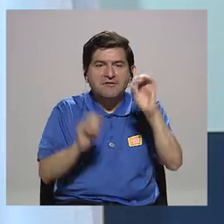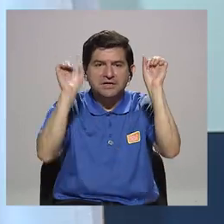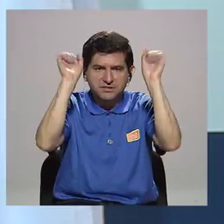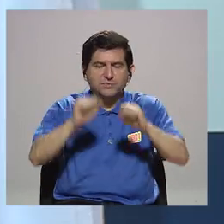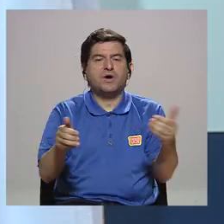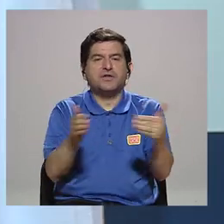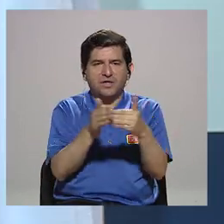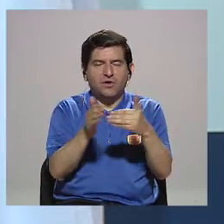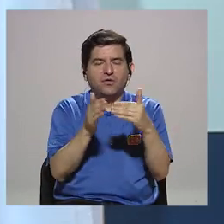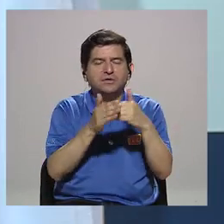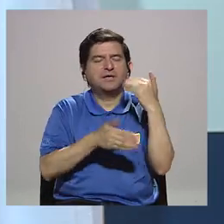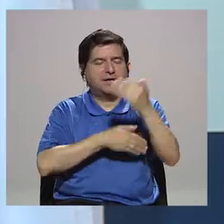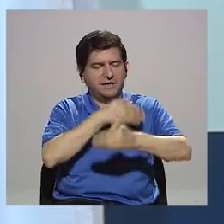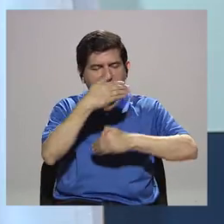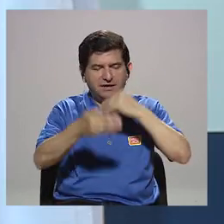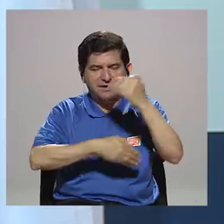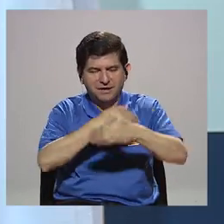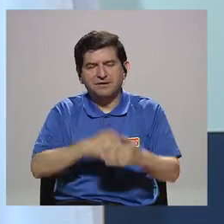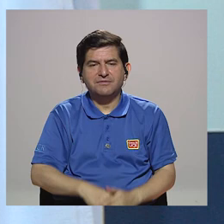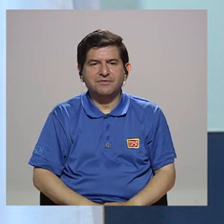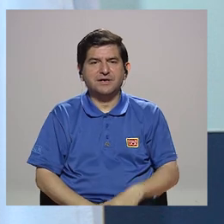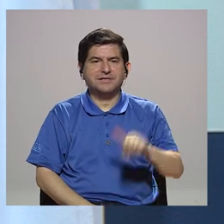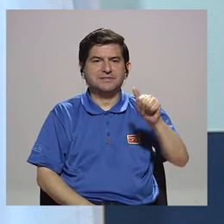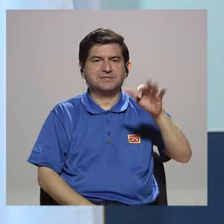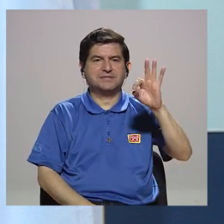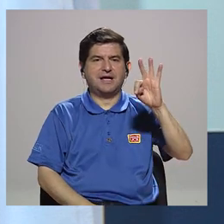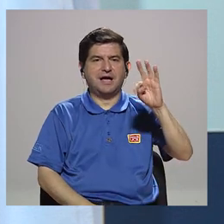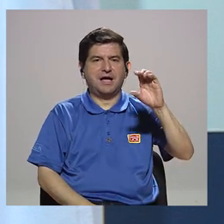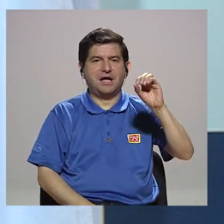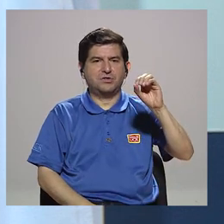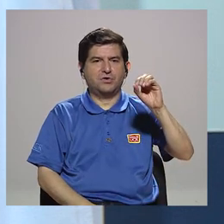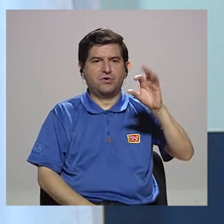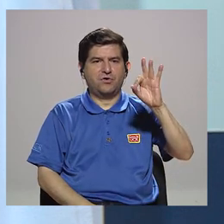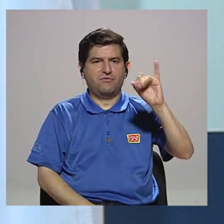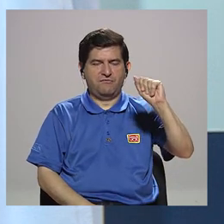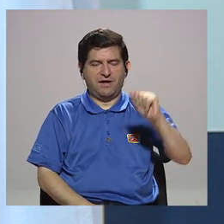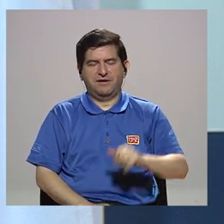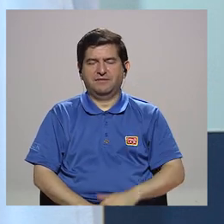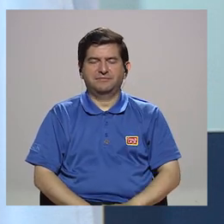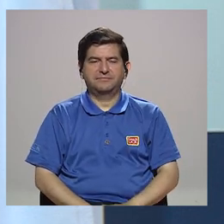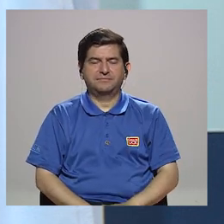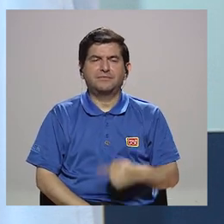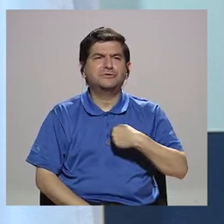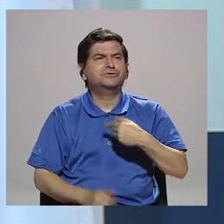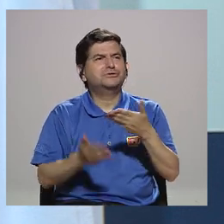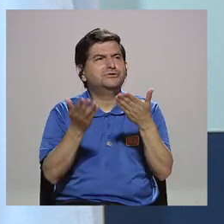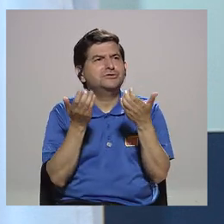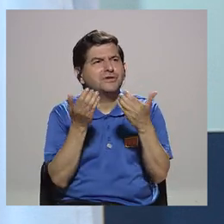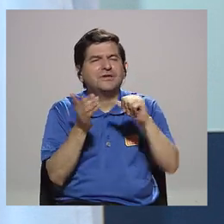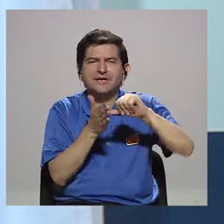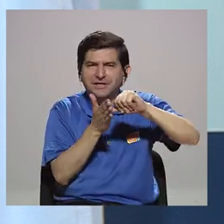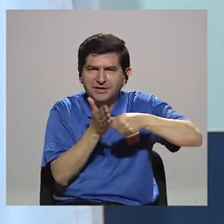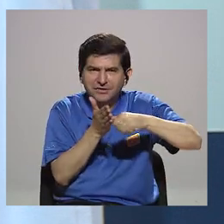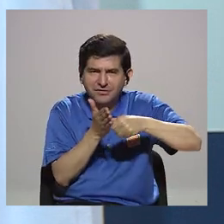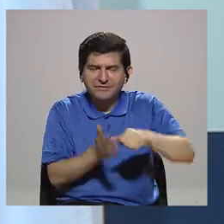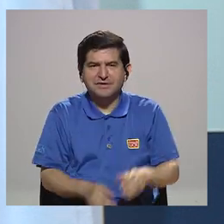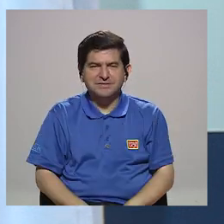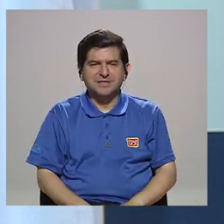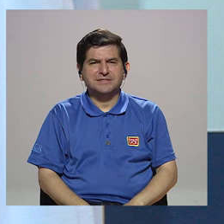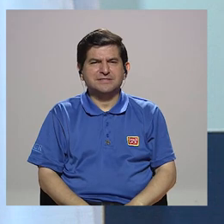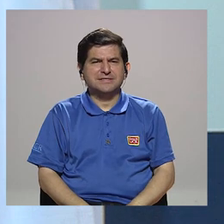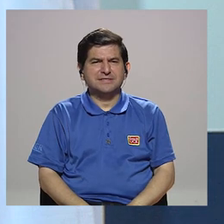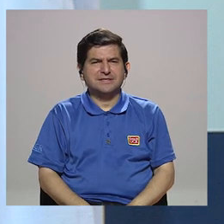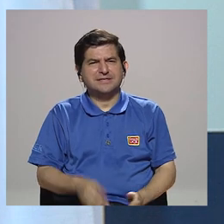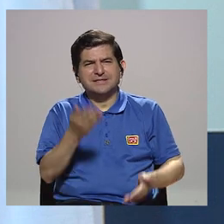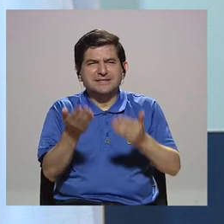infectar, puede ser que vuelva a seguir el proceso de atrofia de la mucosa. ¿Verdad? Yo quiero insistir, y yo voy a